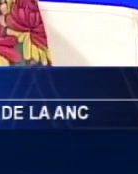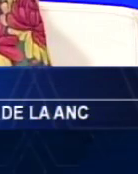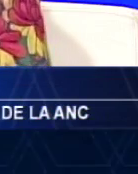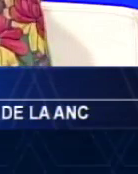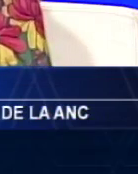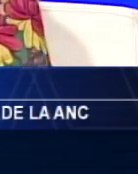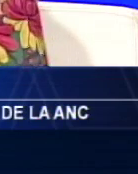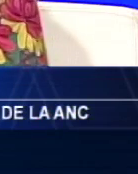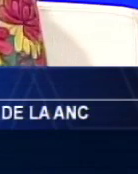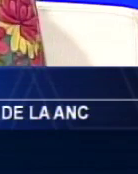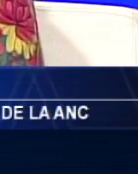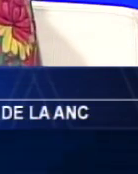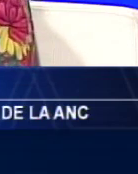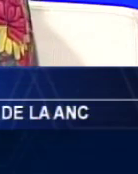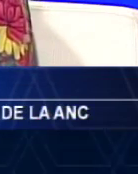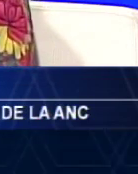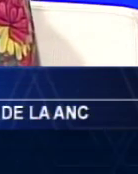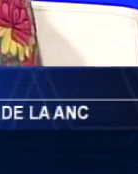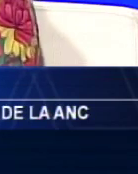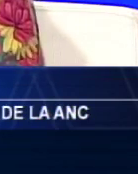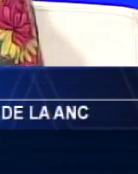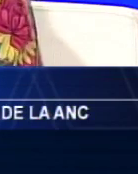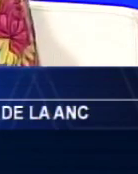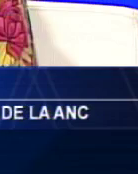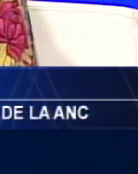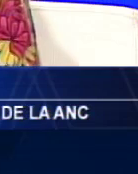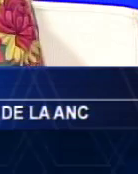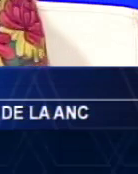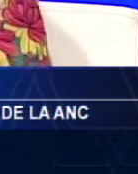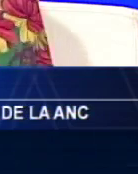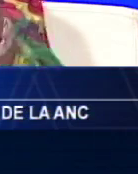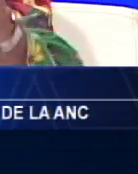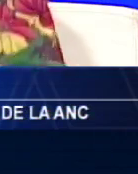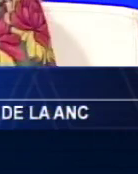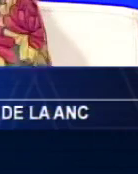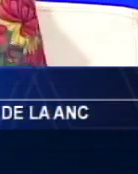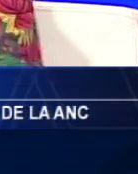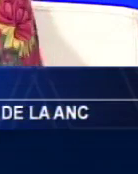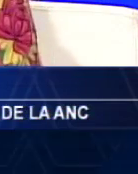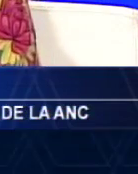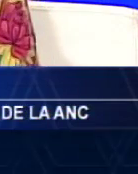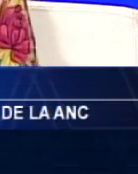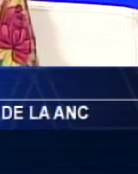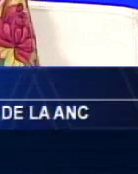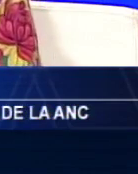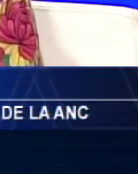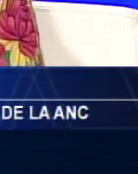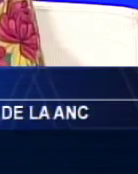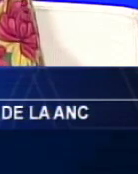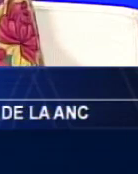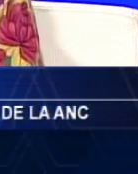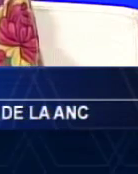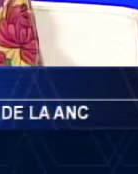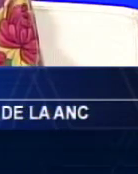gobernando. Entonces, son posiciones también que evidencian el cuestionamiento a una institucionalidad como